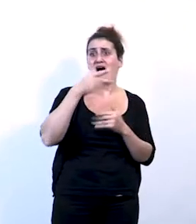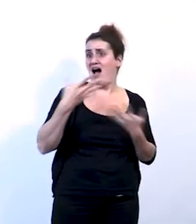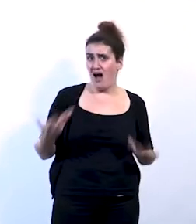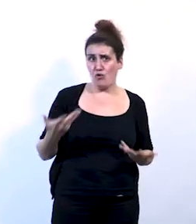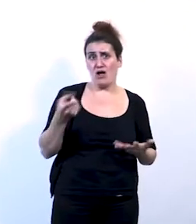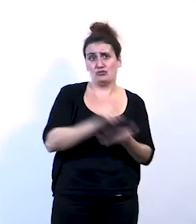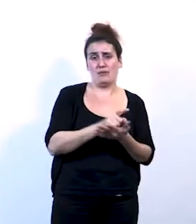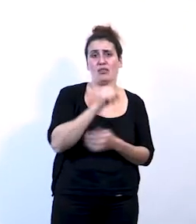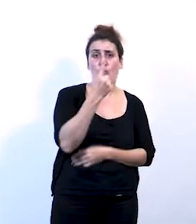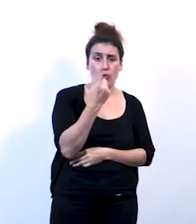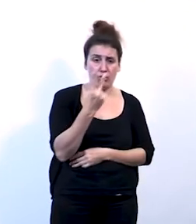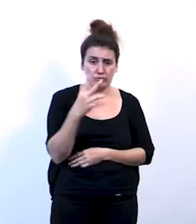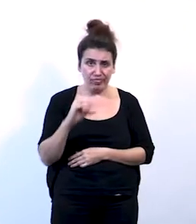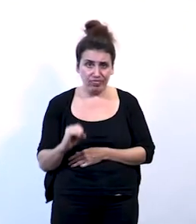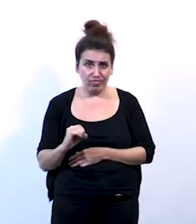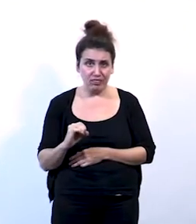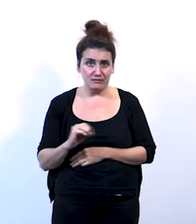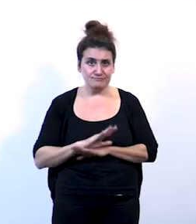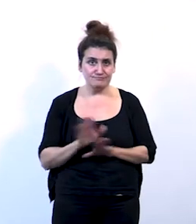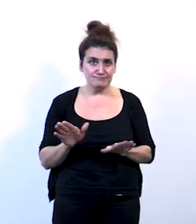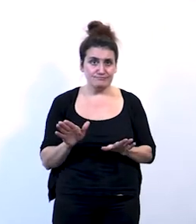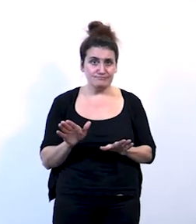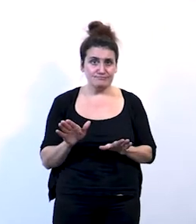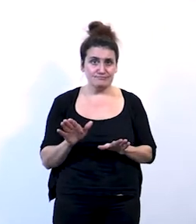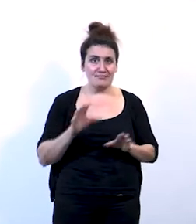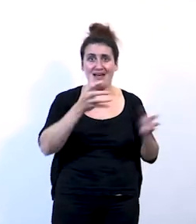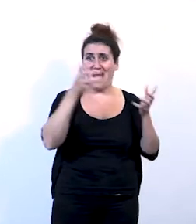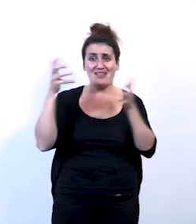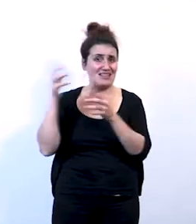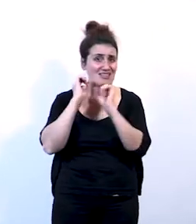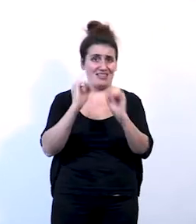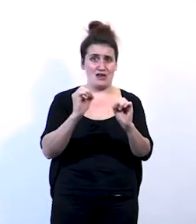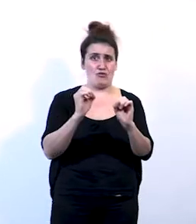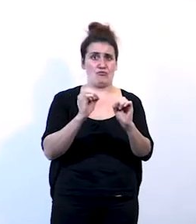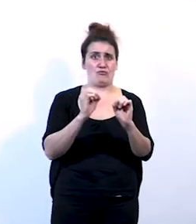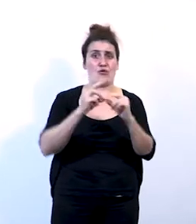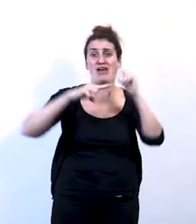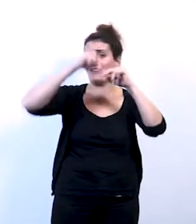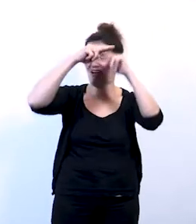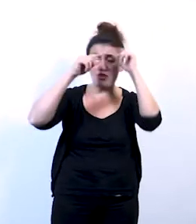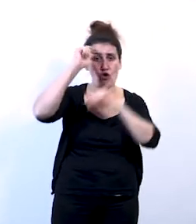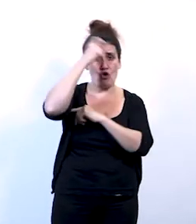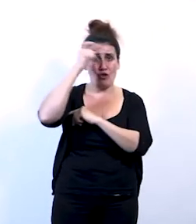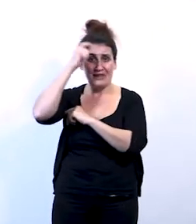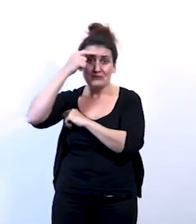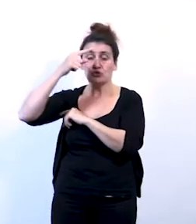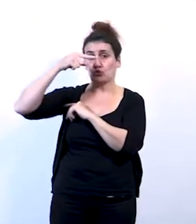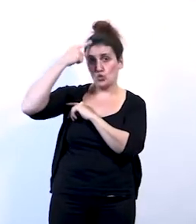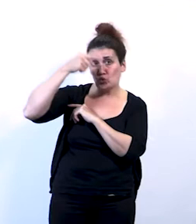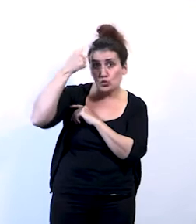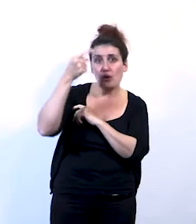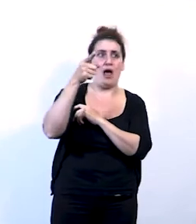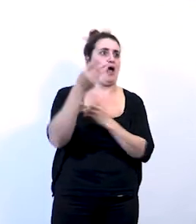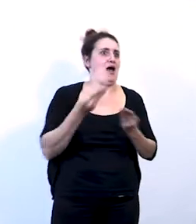otra vez a hacer otra edificación de conceptos y de cultura en un